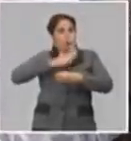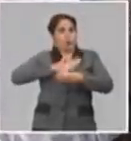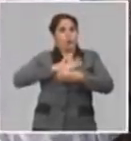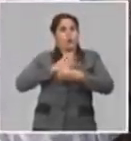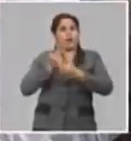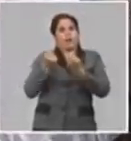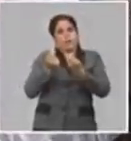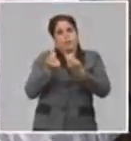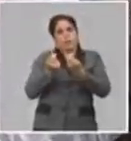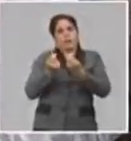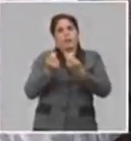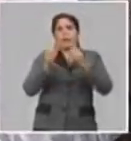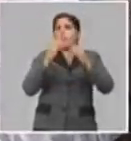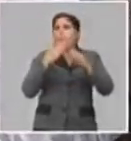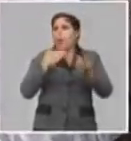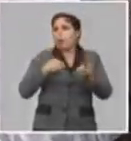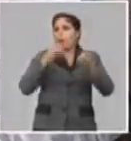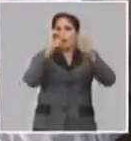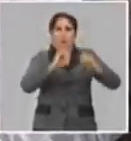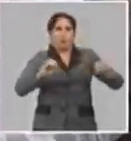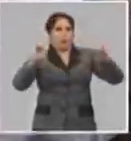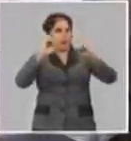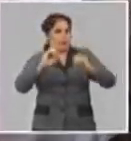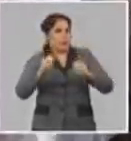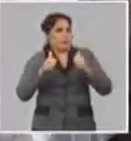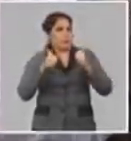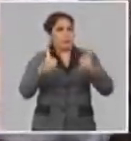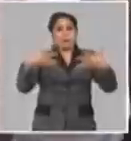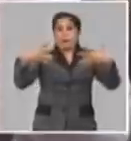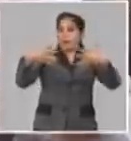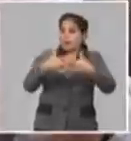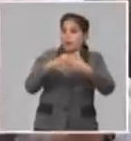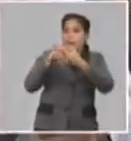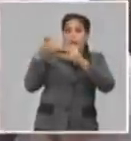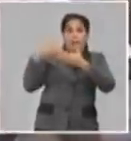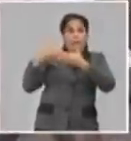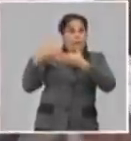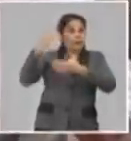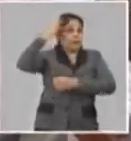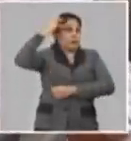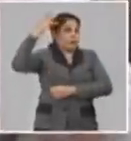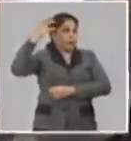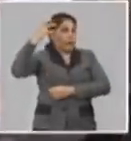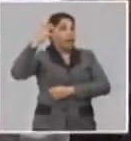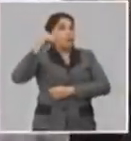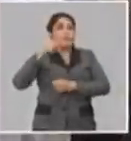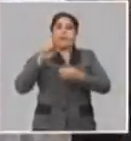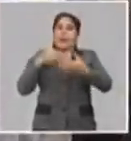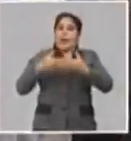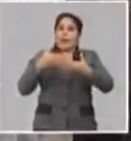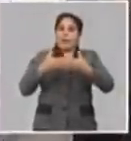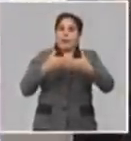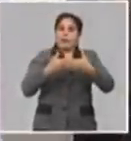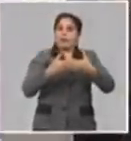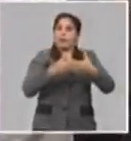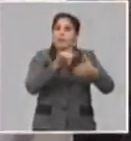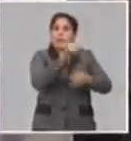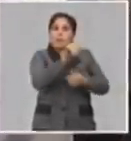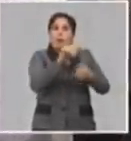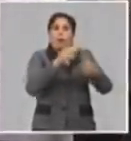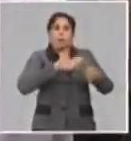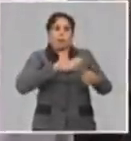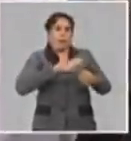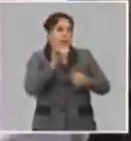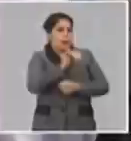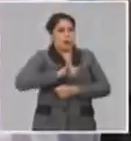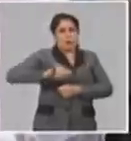tienen que ver con el ordenamiento del sector, que tiene que ver con las relaciones entre la empresa estatal en el sector agropecuario y la base productiva, que es mayoritariamente